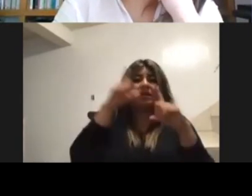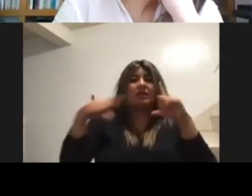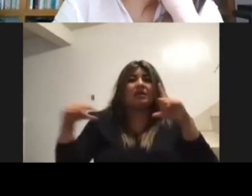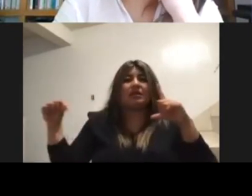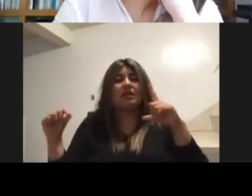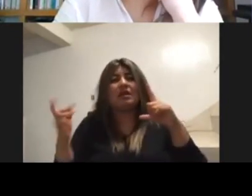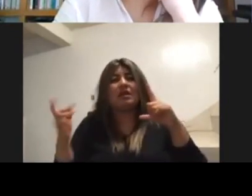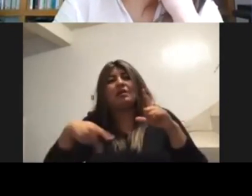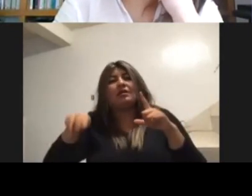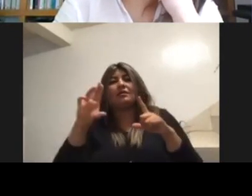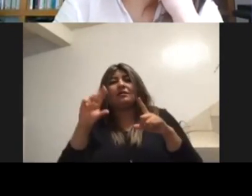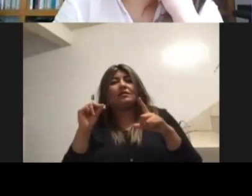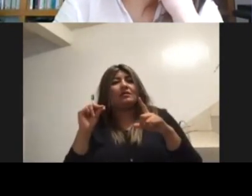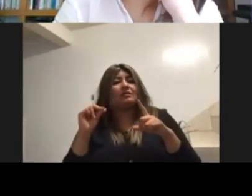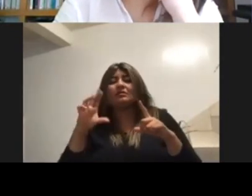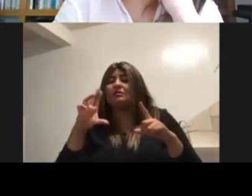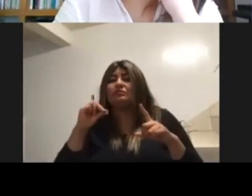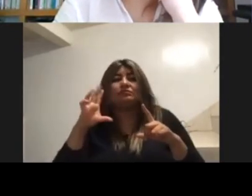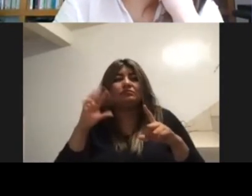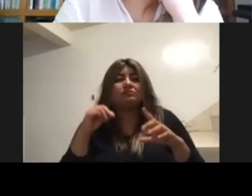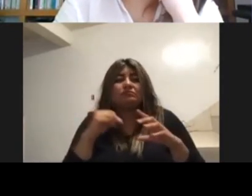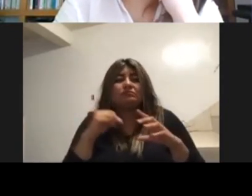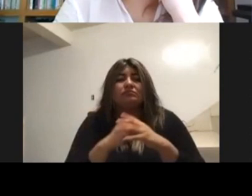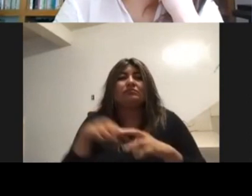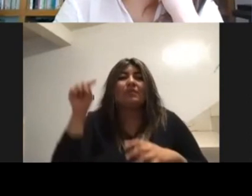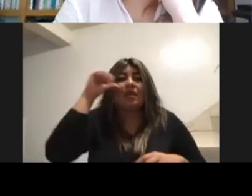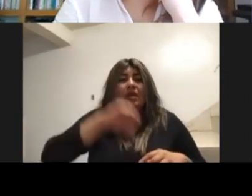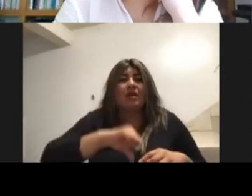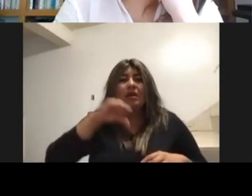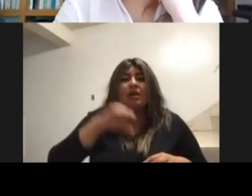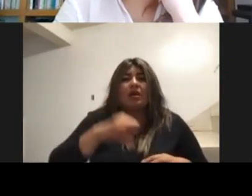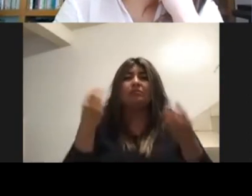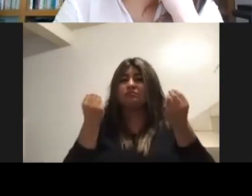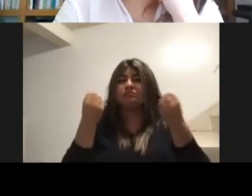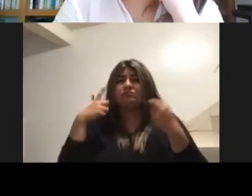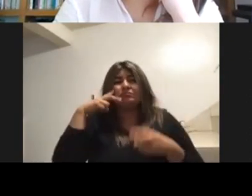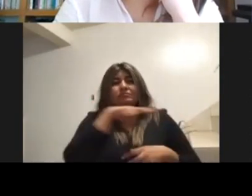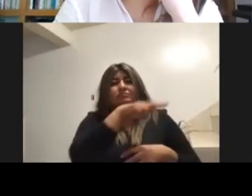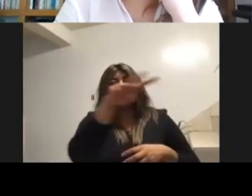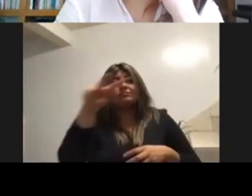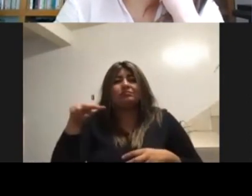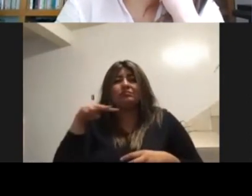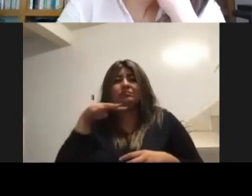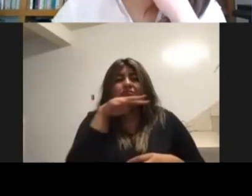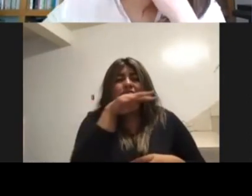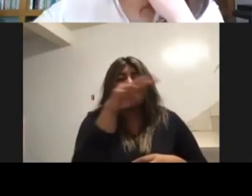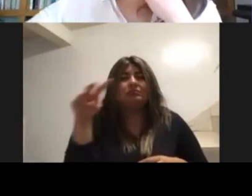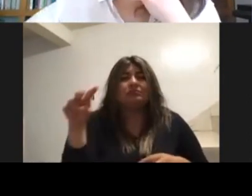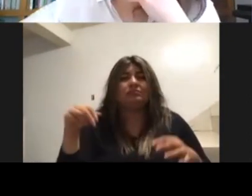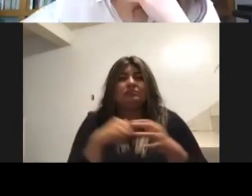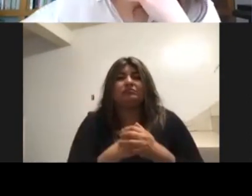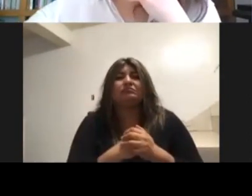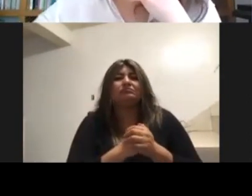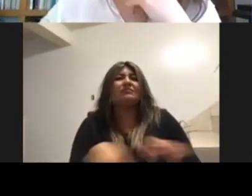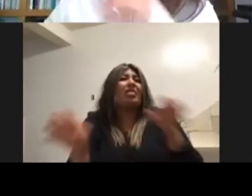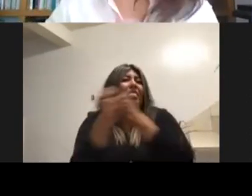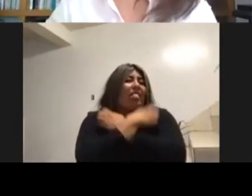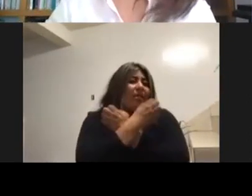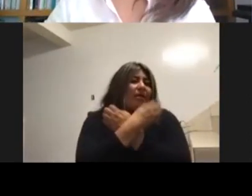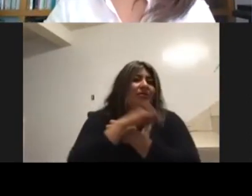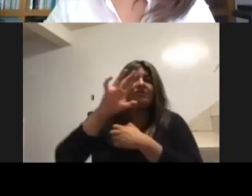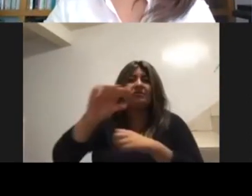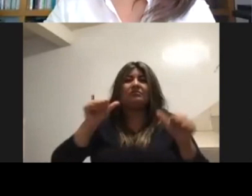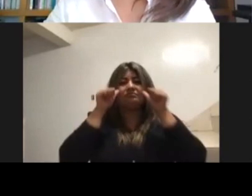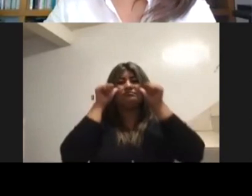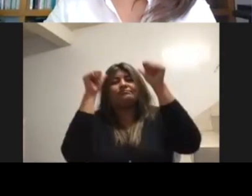dependiera, como hoy muchos lo ven, de un sistema que no los atiende particularmente bien,